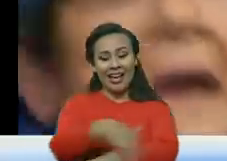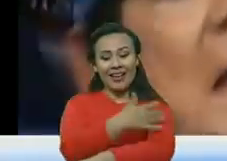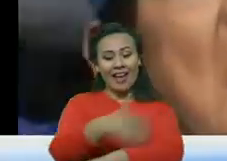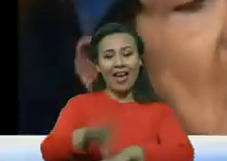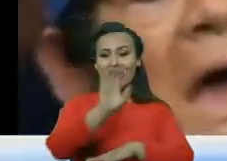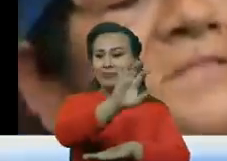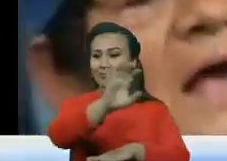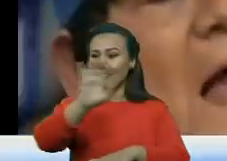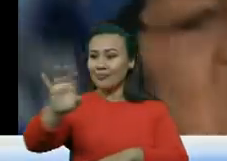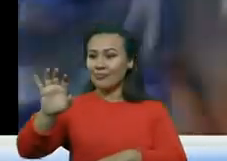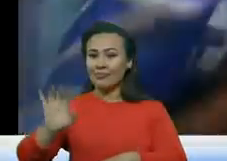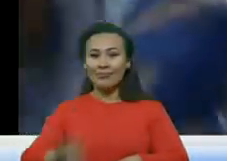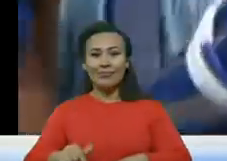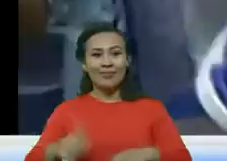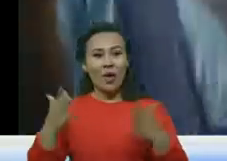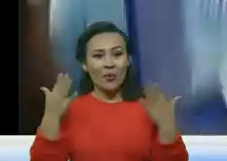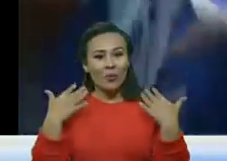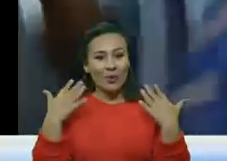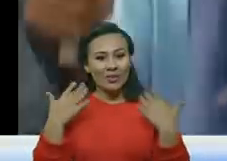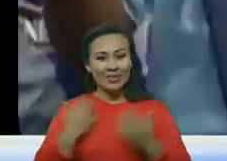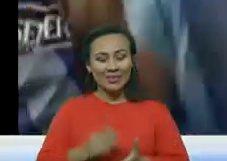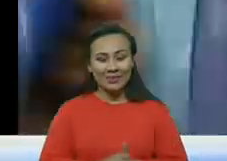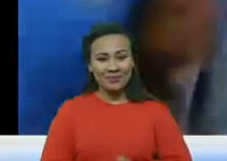la urbe porteña.